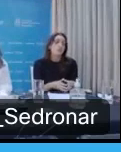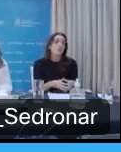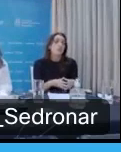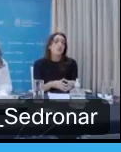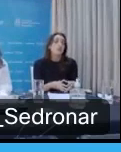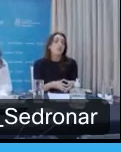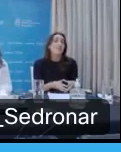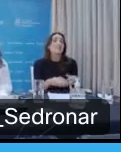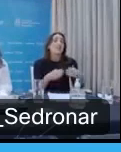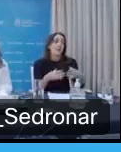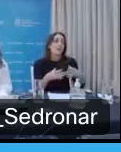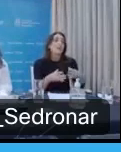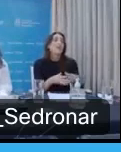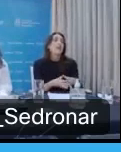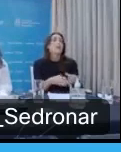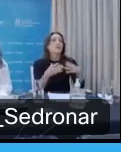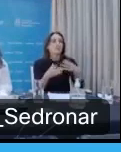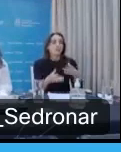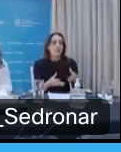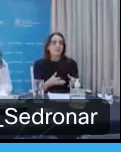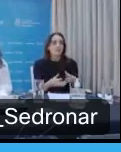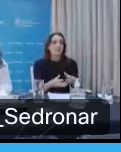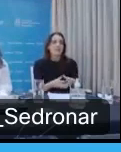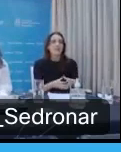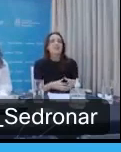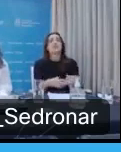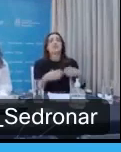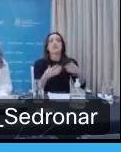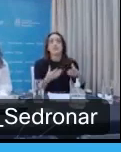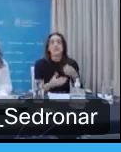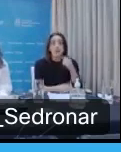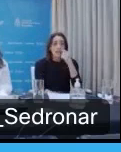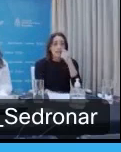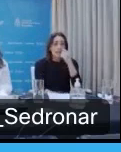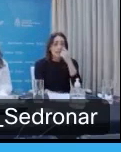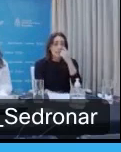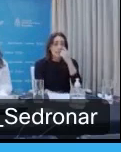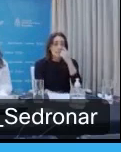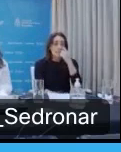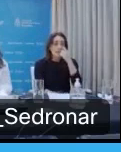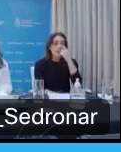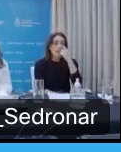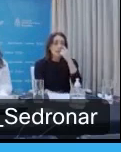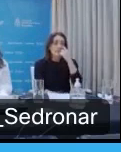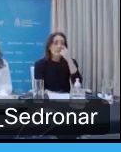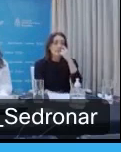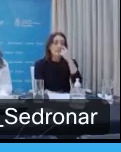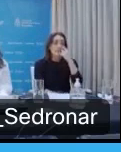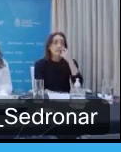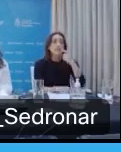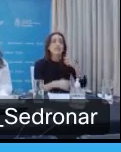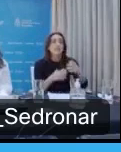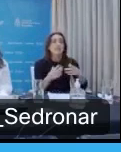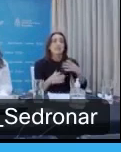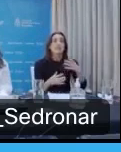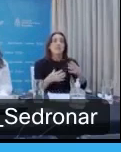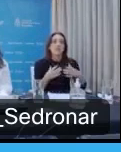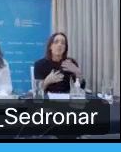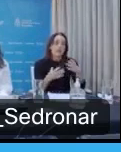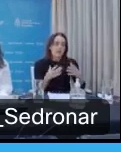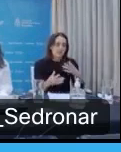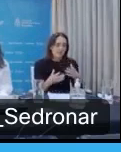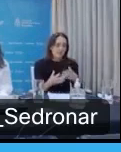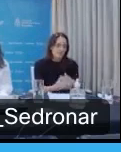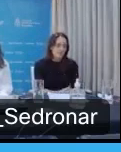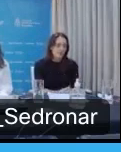de género y diversidad que trabaja en profundidad este tema. De hecho, tiene un material que está accesible en la página de Cerona, así que